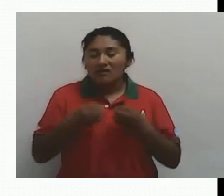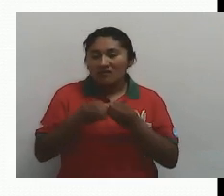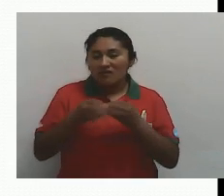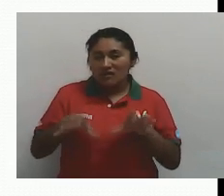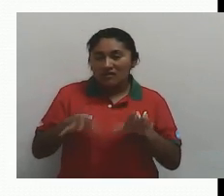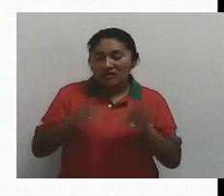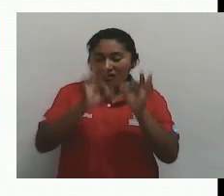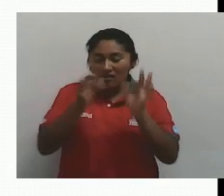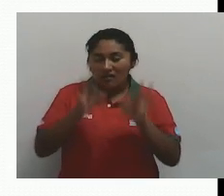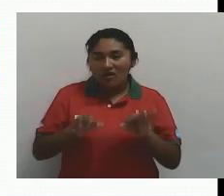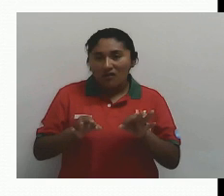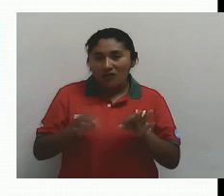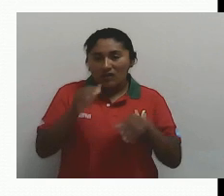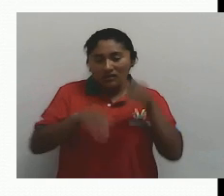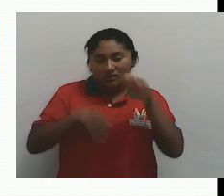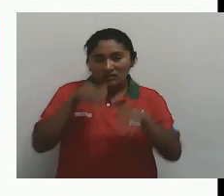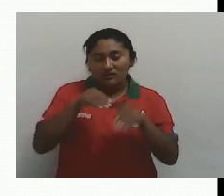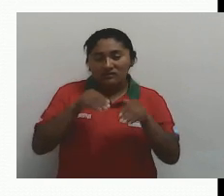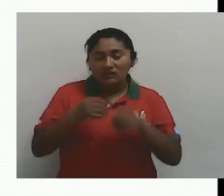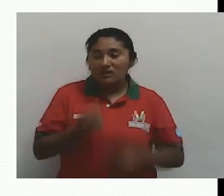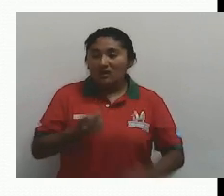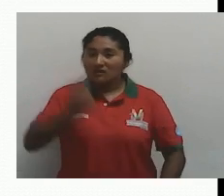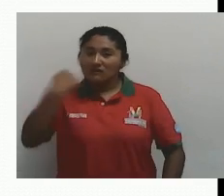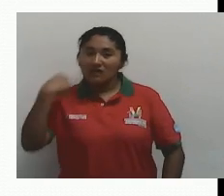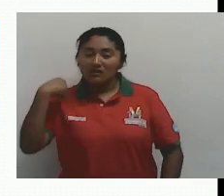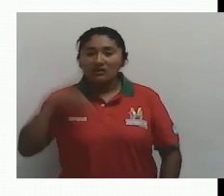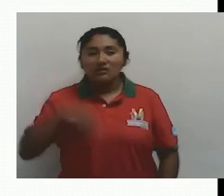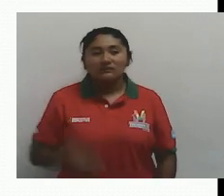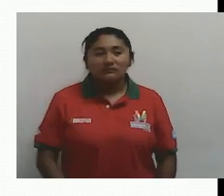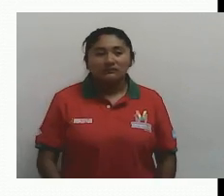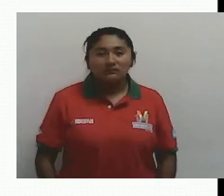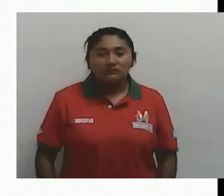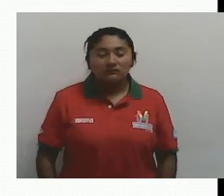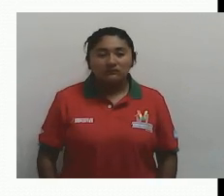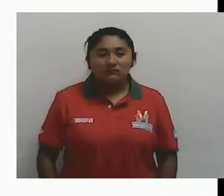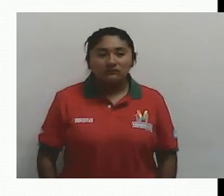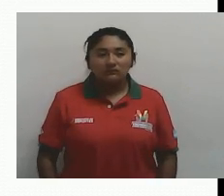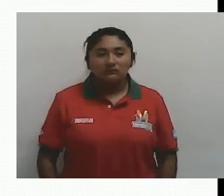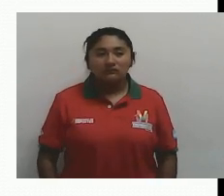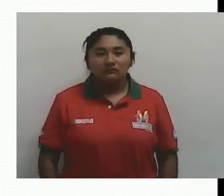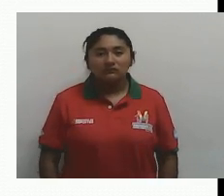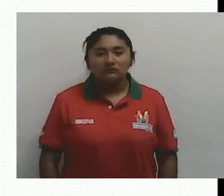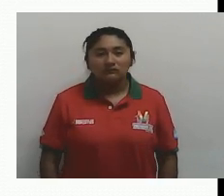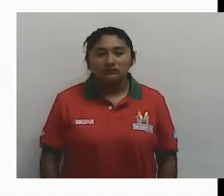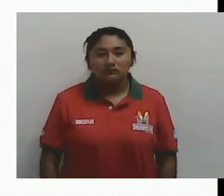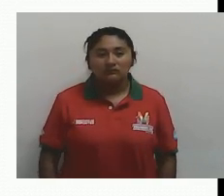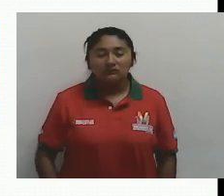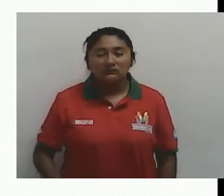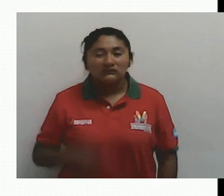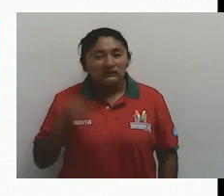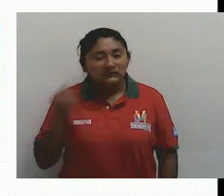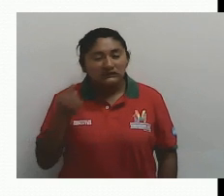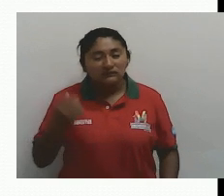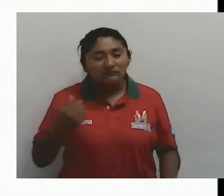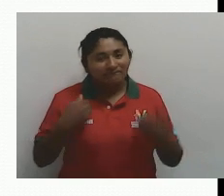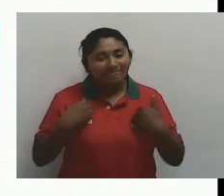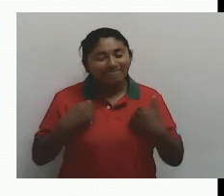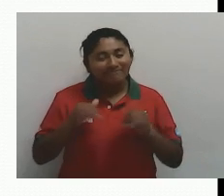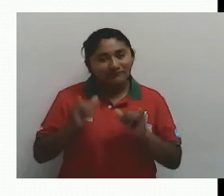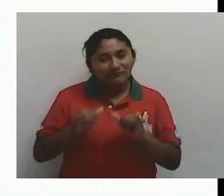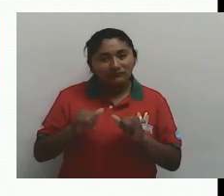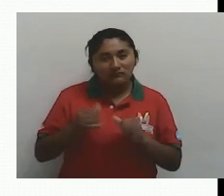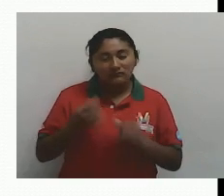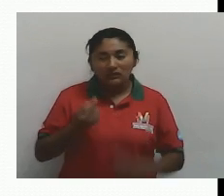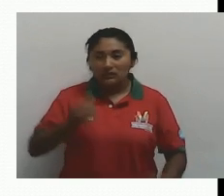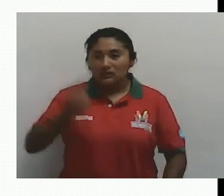Si estuviéramos en una piscina de 25 y la prueba es de 50 metros, entonces quiere decir que va a ser una